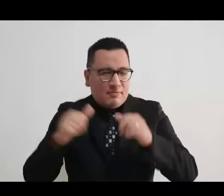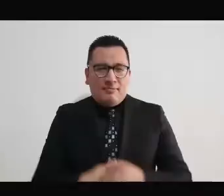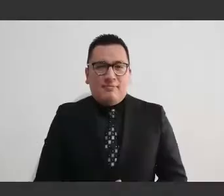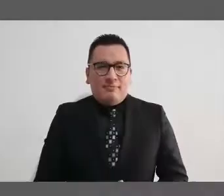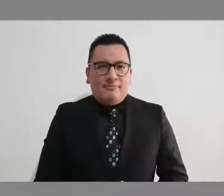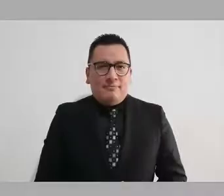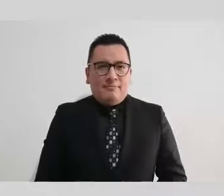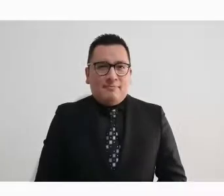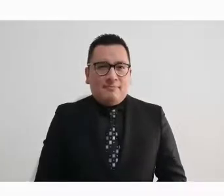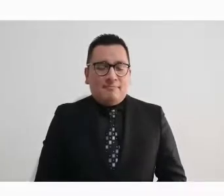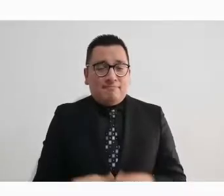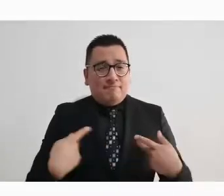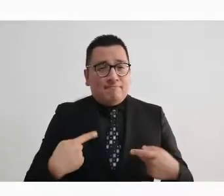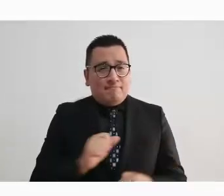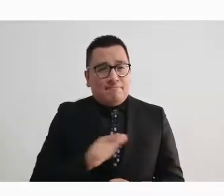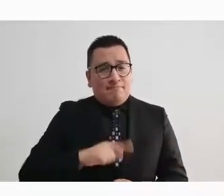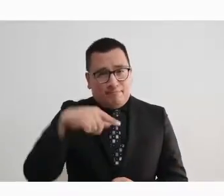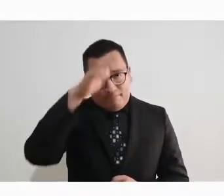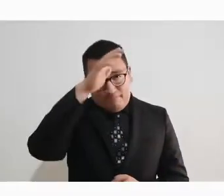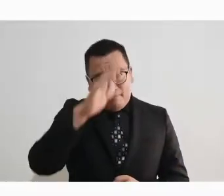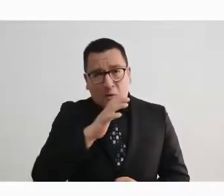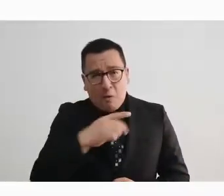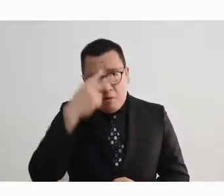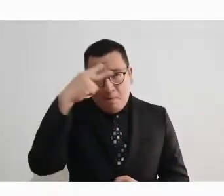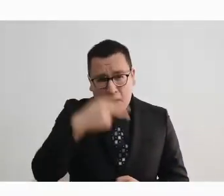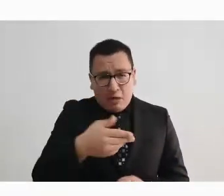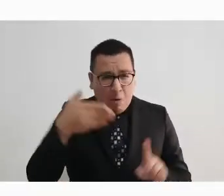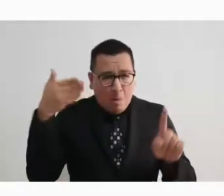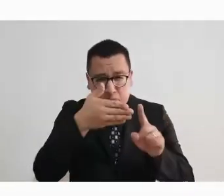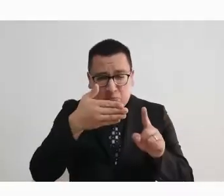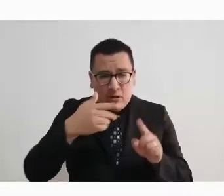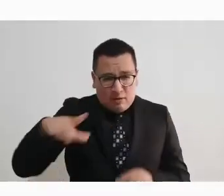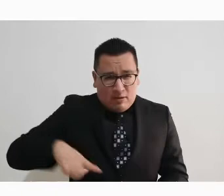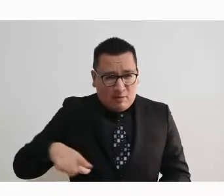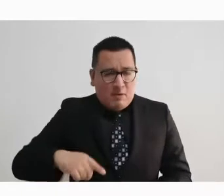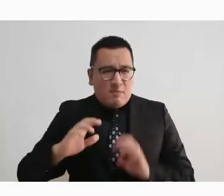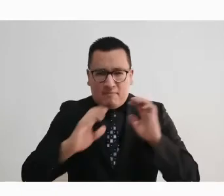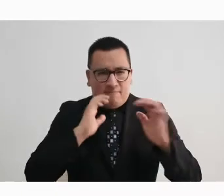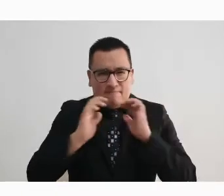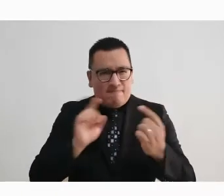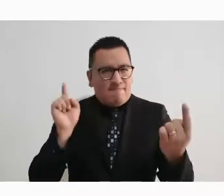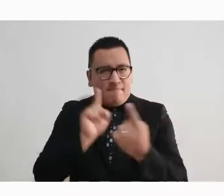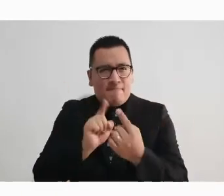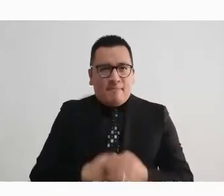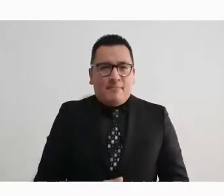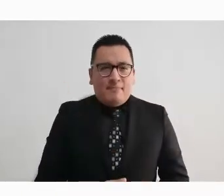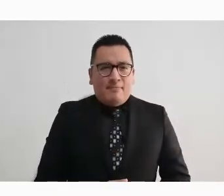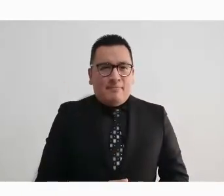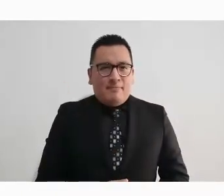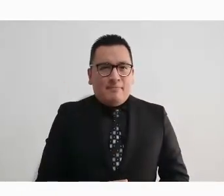presidenta. Protagonistas de la vida democrática de Coahuila y de México en comunicación directa con